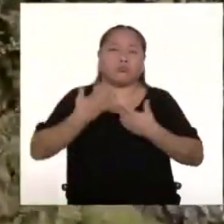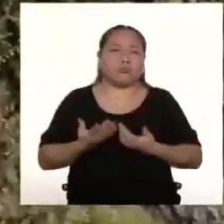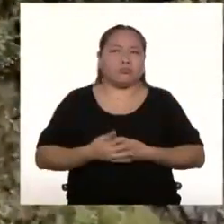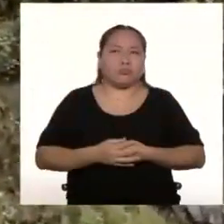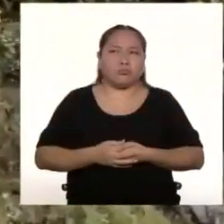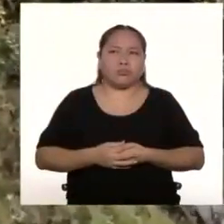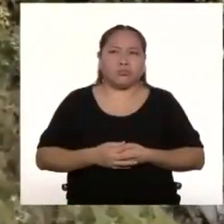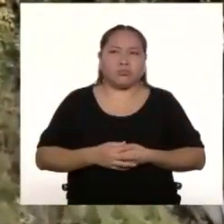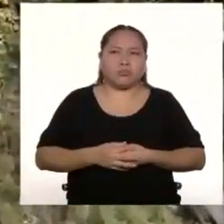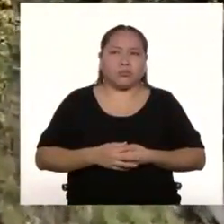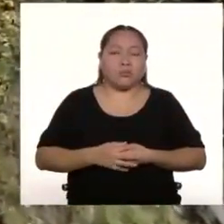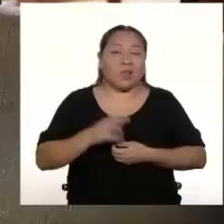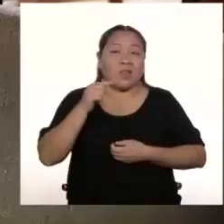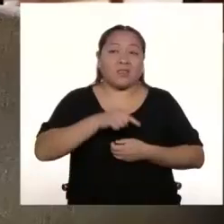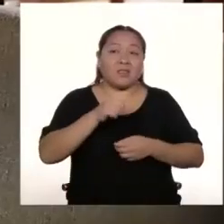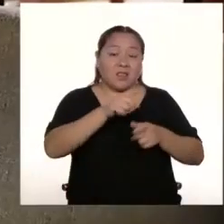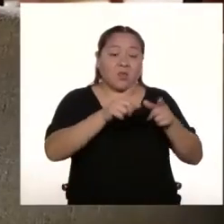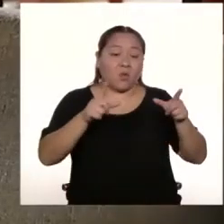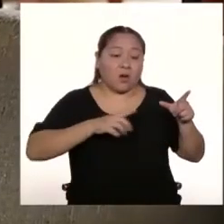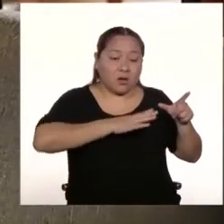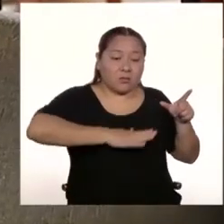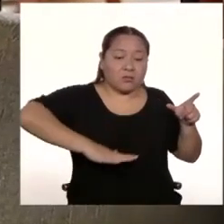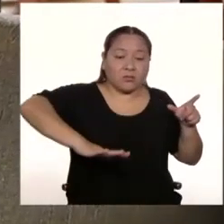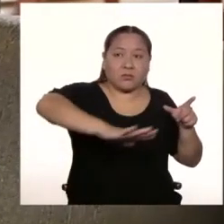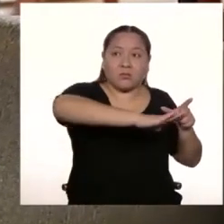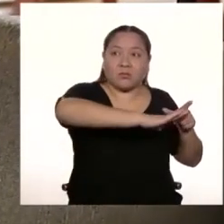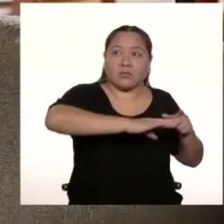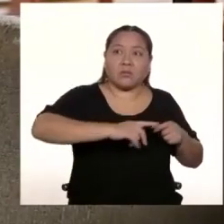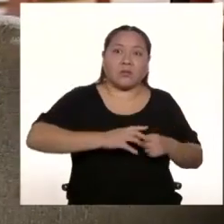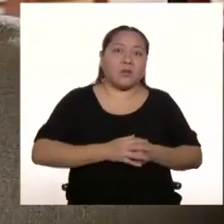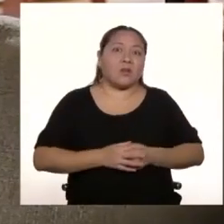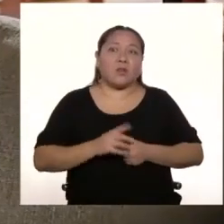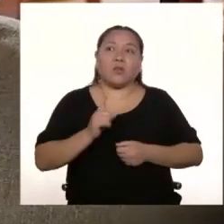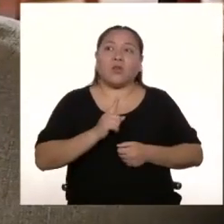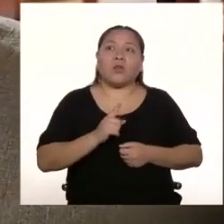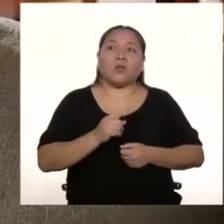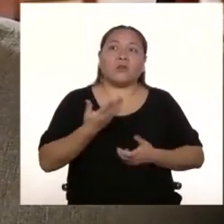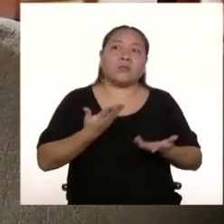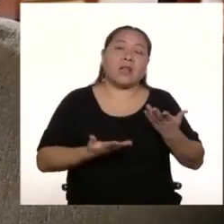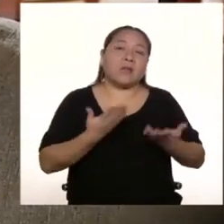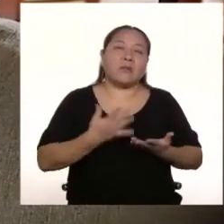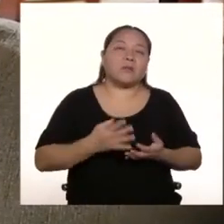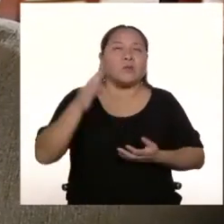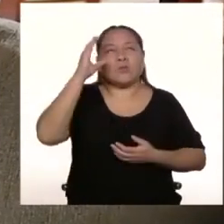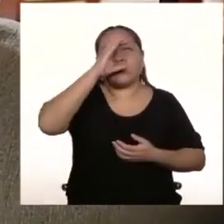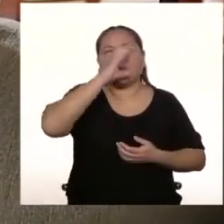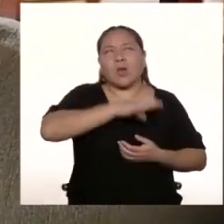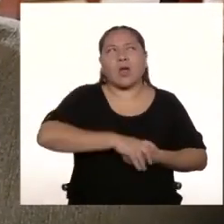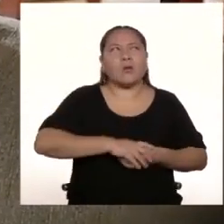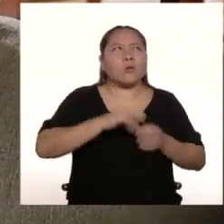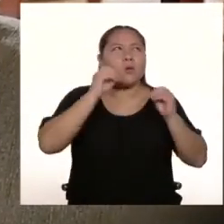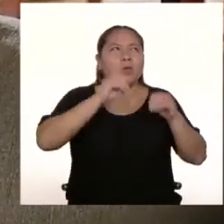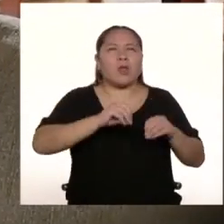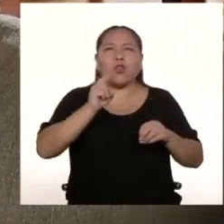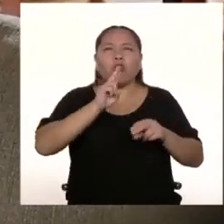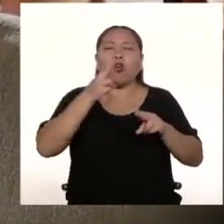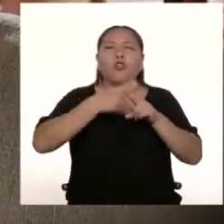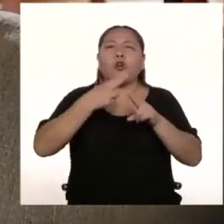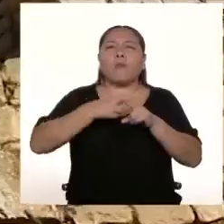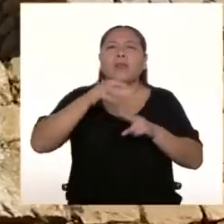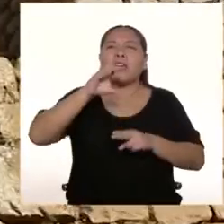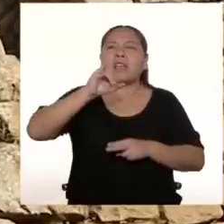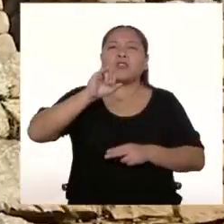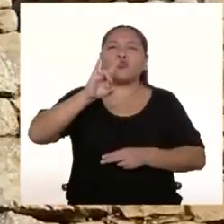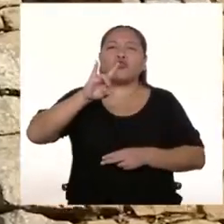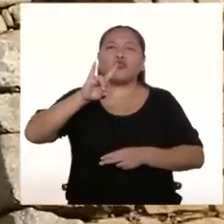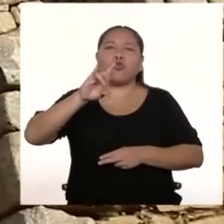Y no es ni una ciudad, ni una ciudadela, sino quisiéramos buscar un nombre apropiado. Sería el